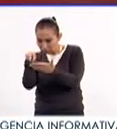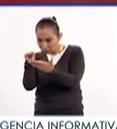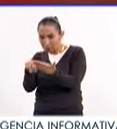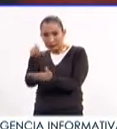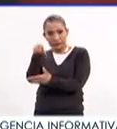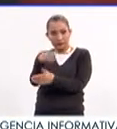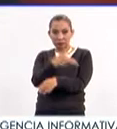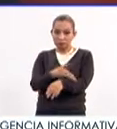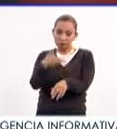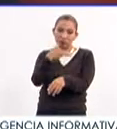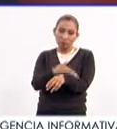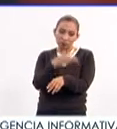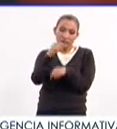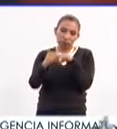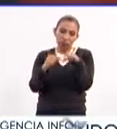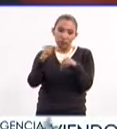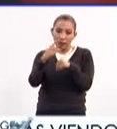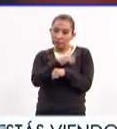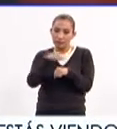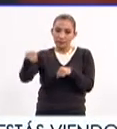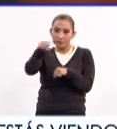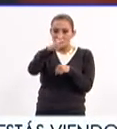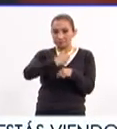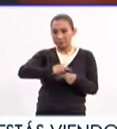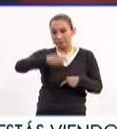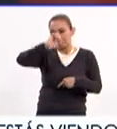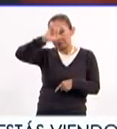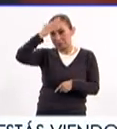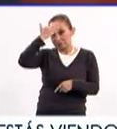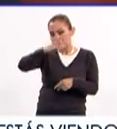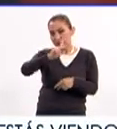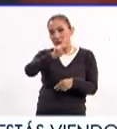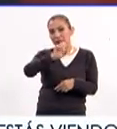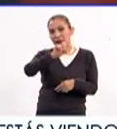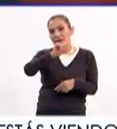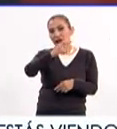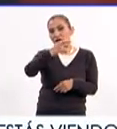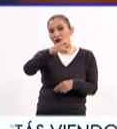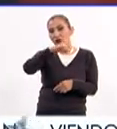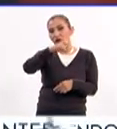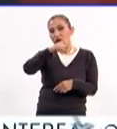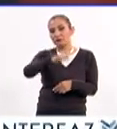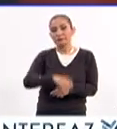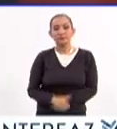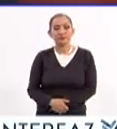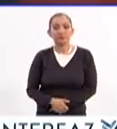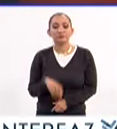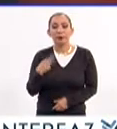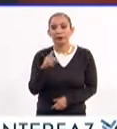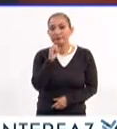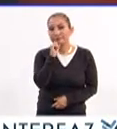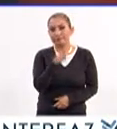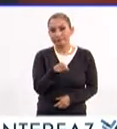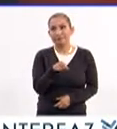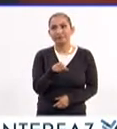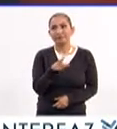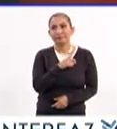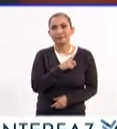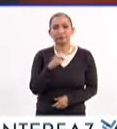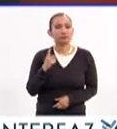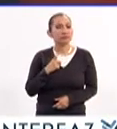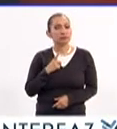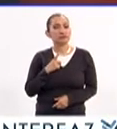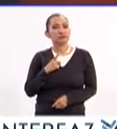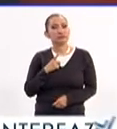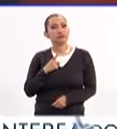Es un proceso, lo tienen que hacer los especialistas, los pedagogos, pero sí debemos